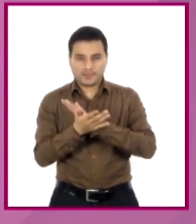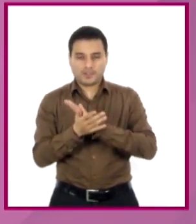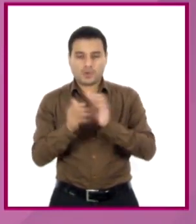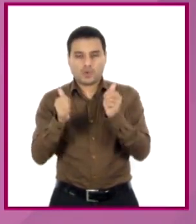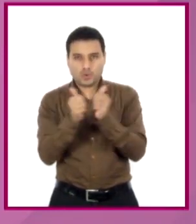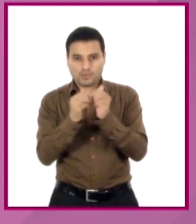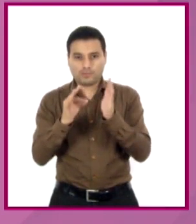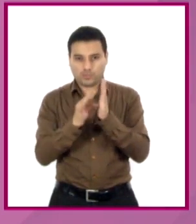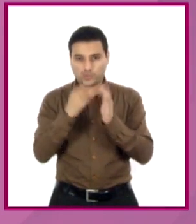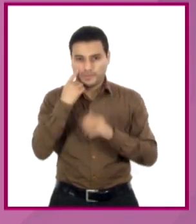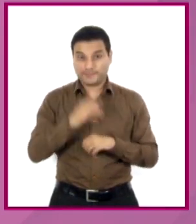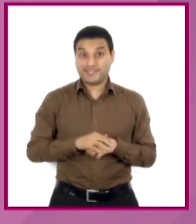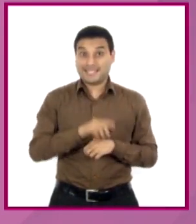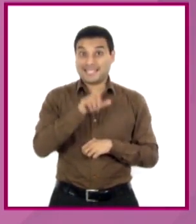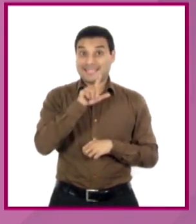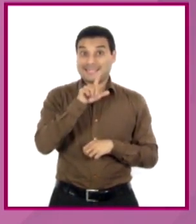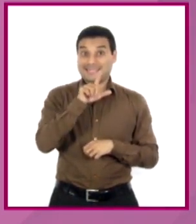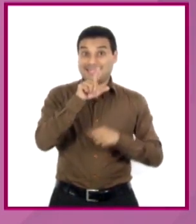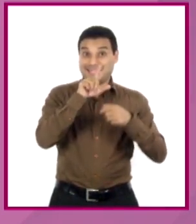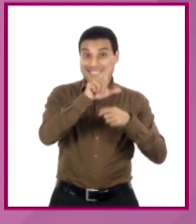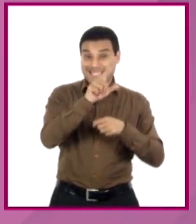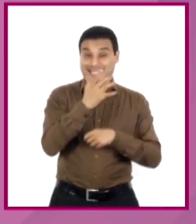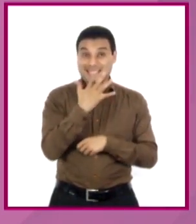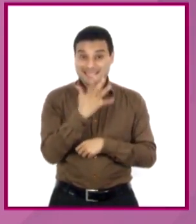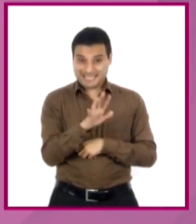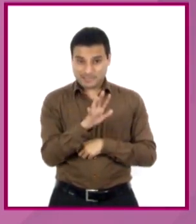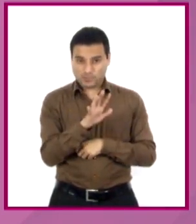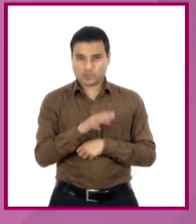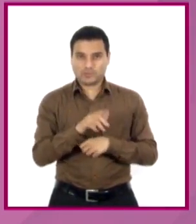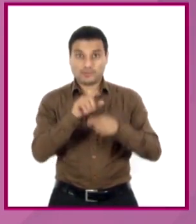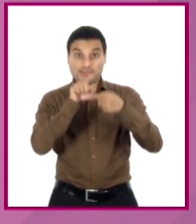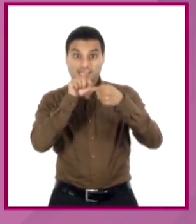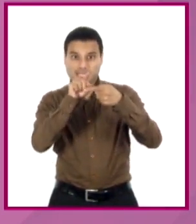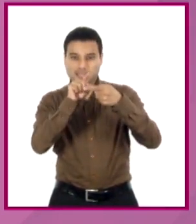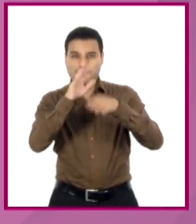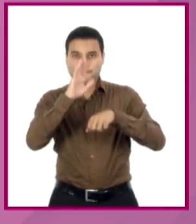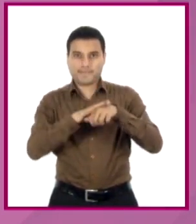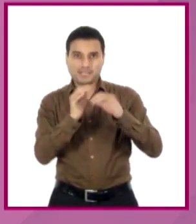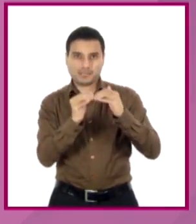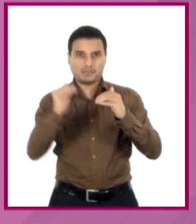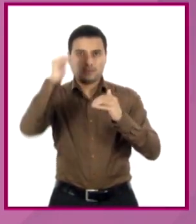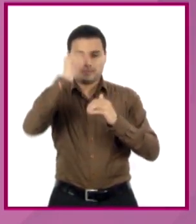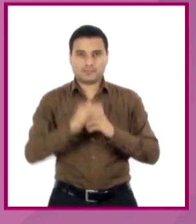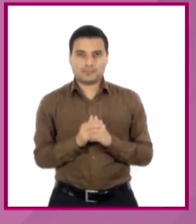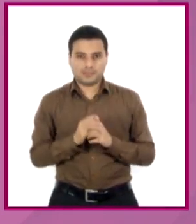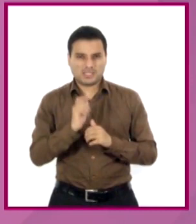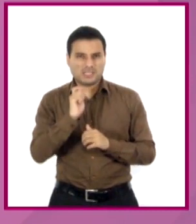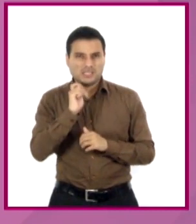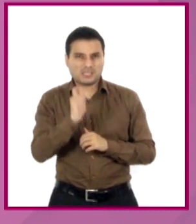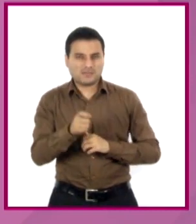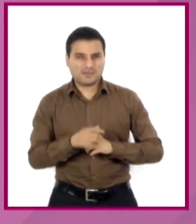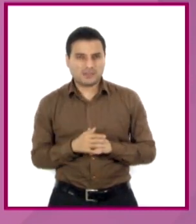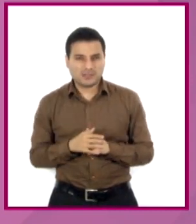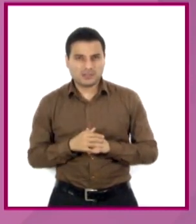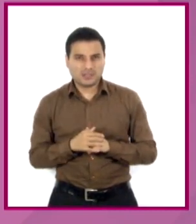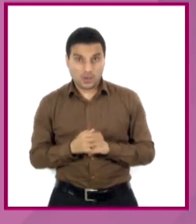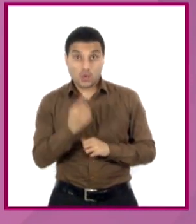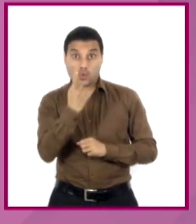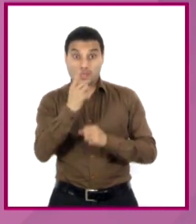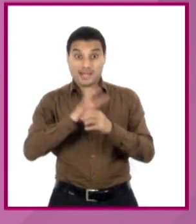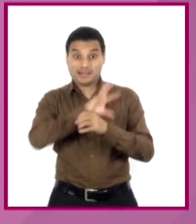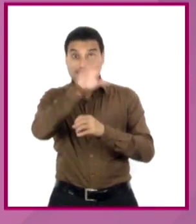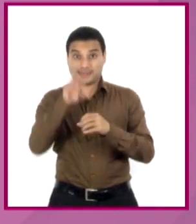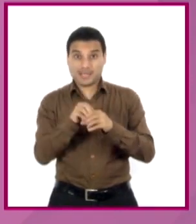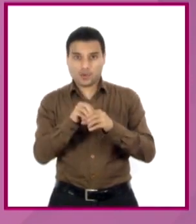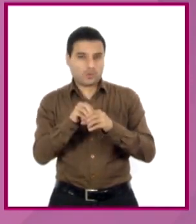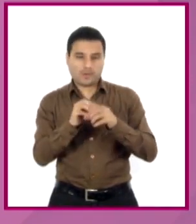17 décimos, el numerador es mayor que el denominador, lo que implica que representa una cifra mayor que un entero.